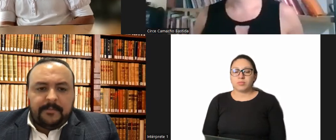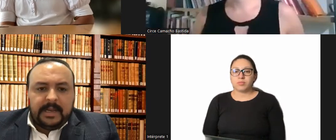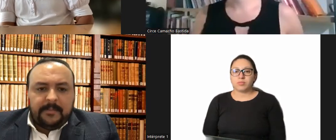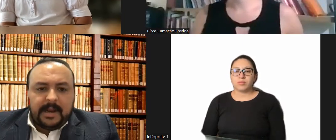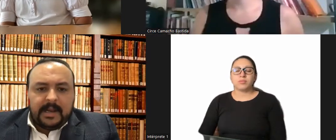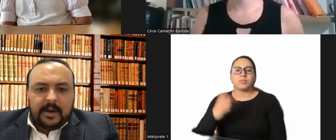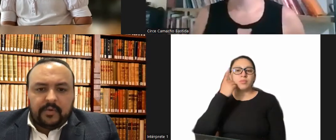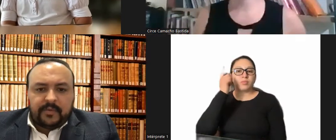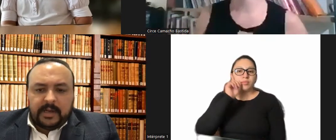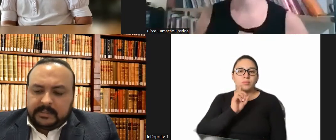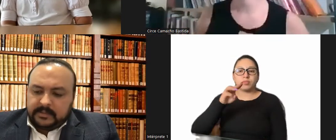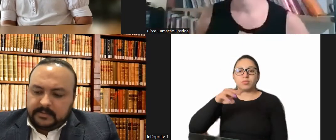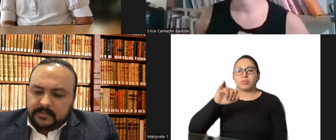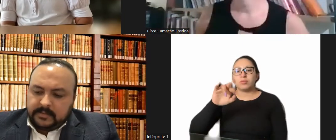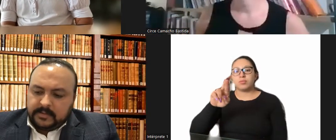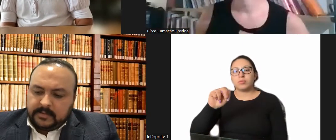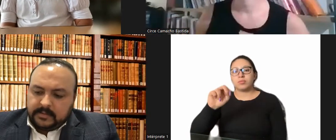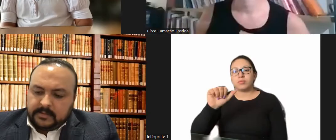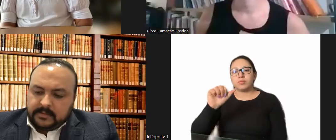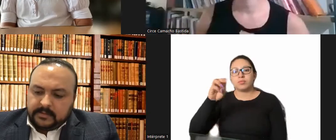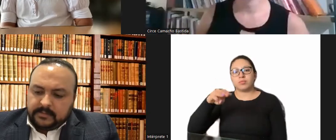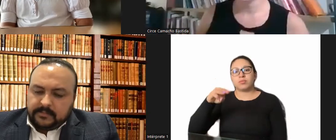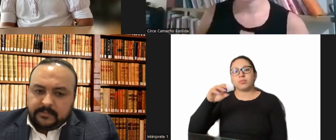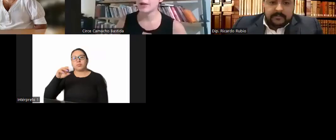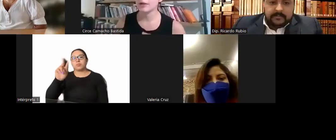Diputada Miriam Valeria Cruz Flores.